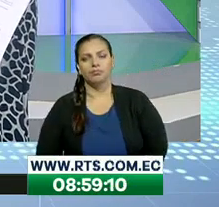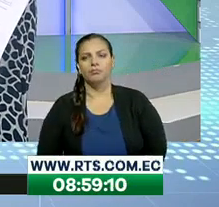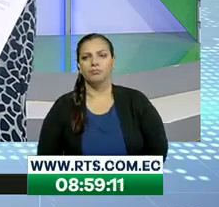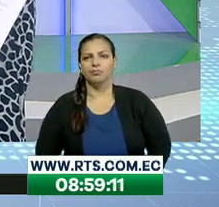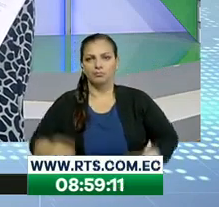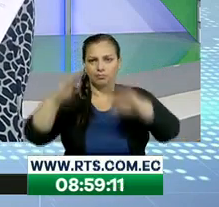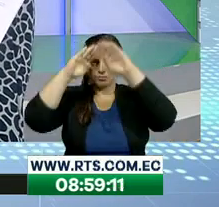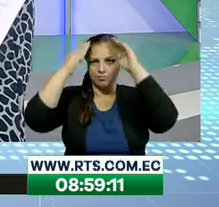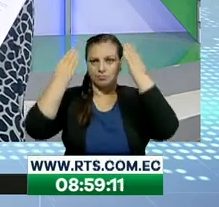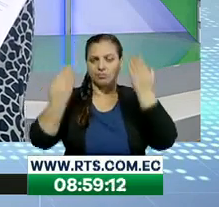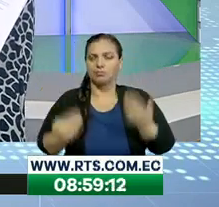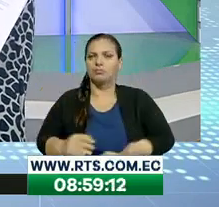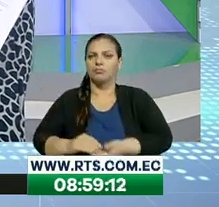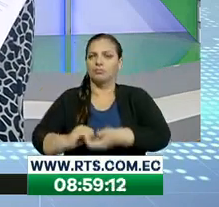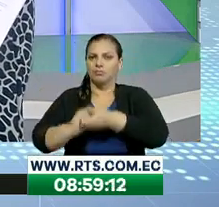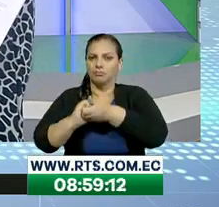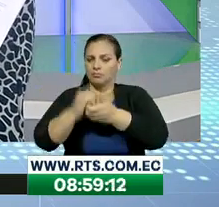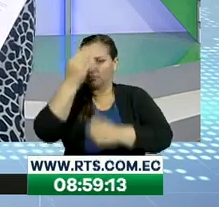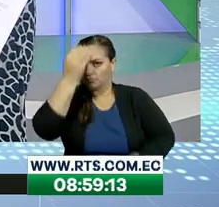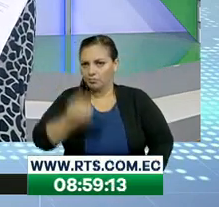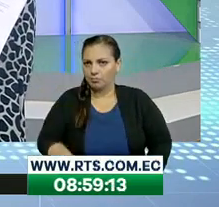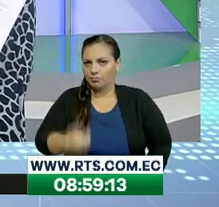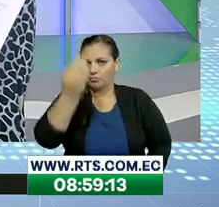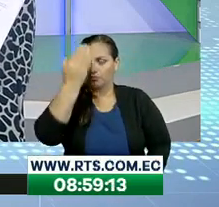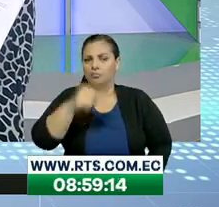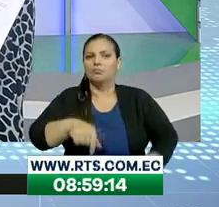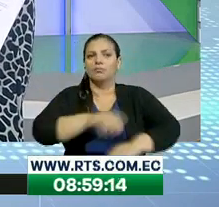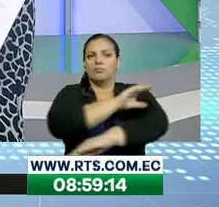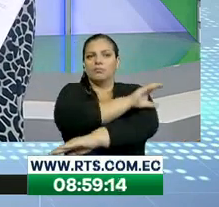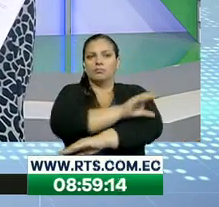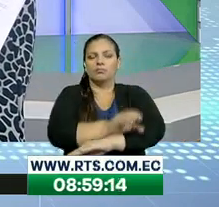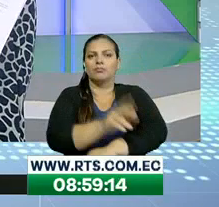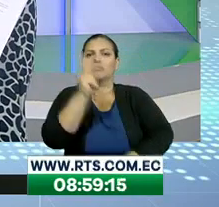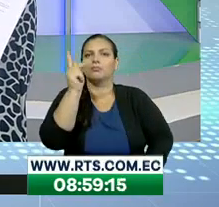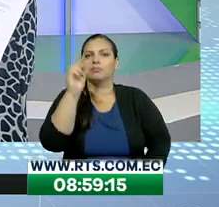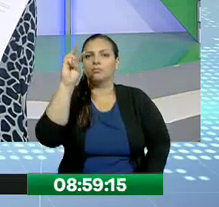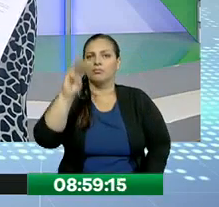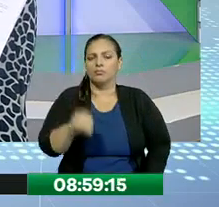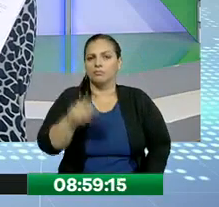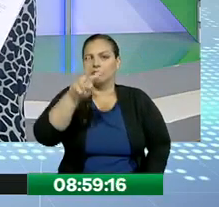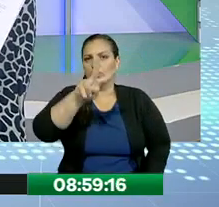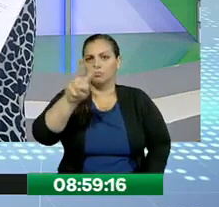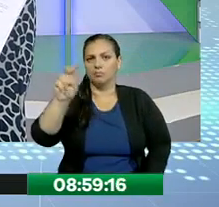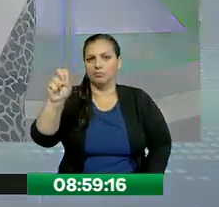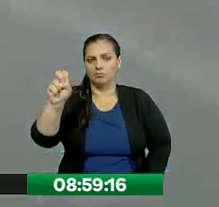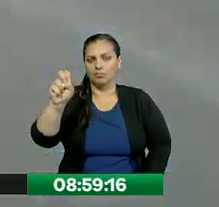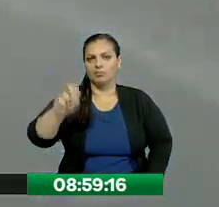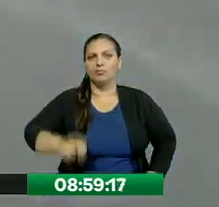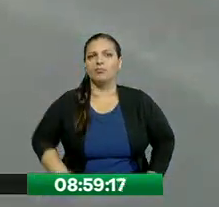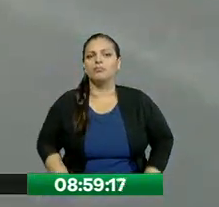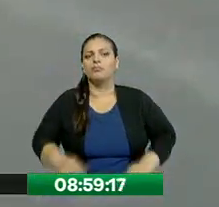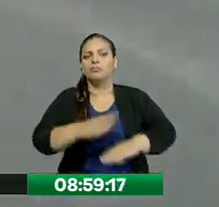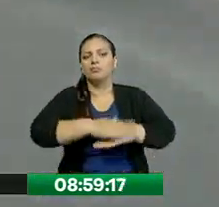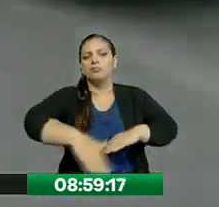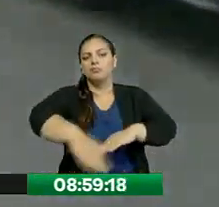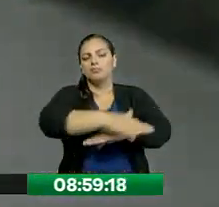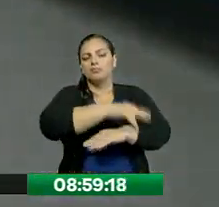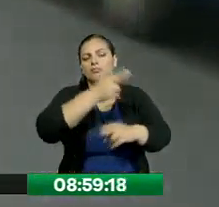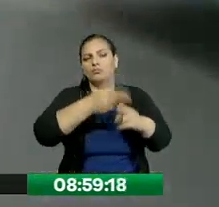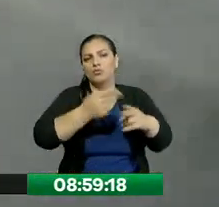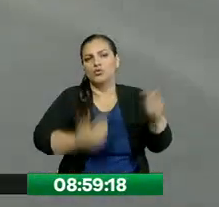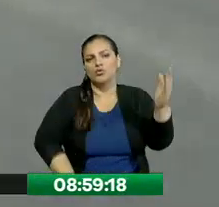Roselena y amigos, muy buenos días. Continuamos en el kilómetro 20 de la vía a la costa en el sector